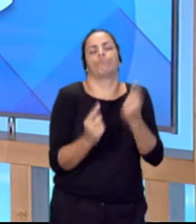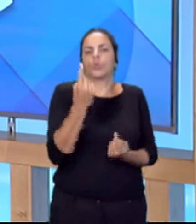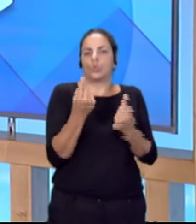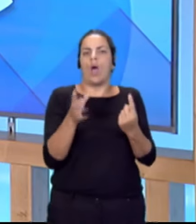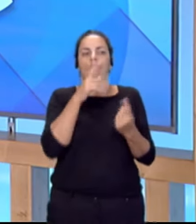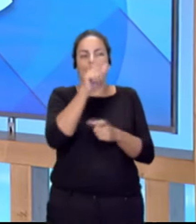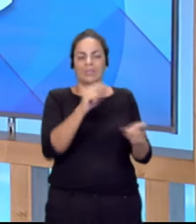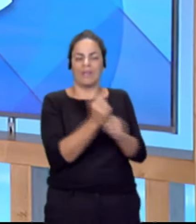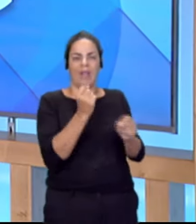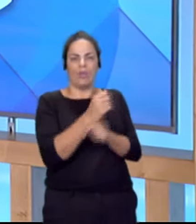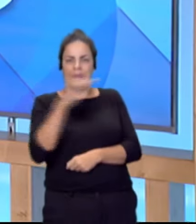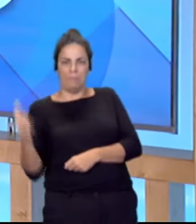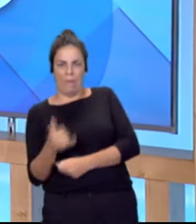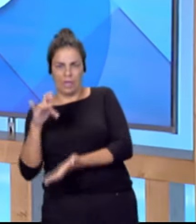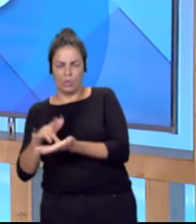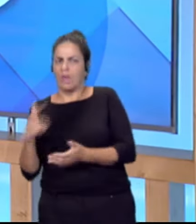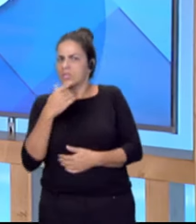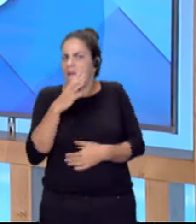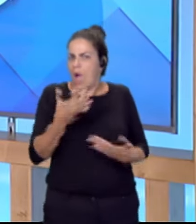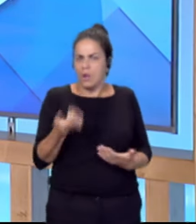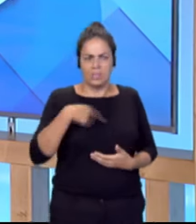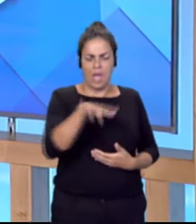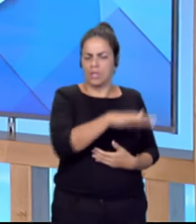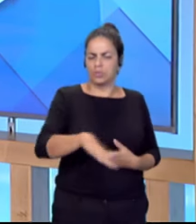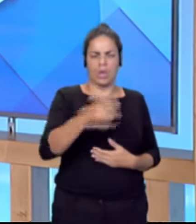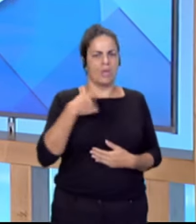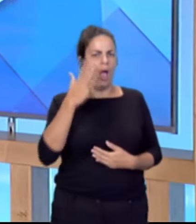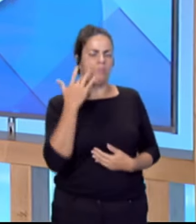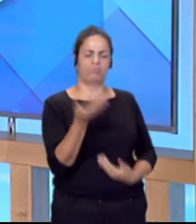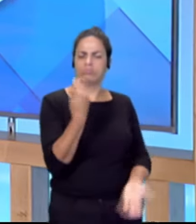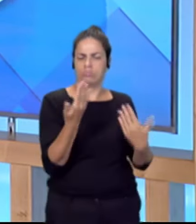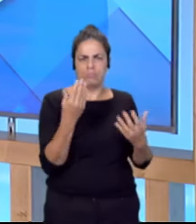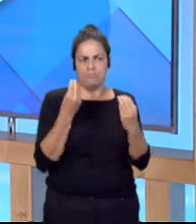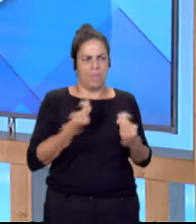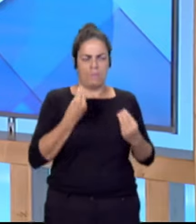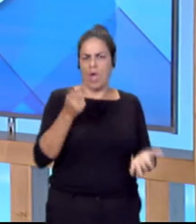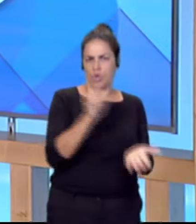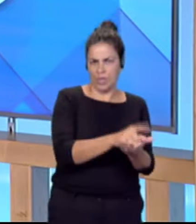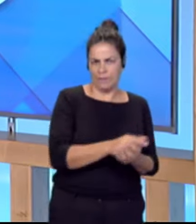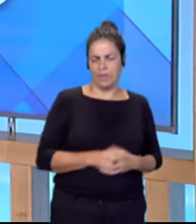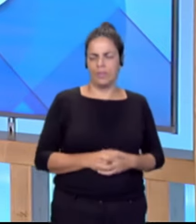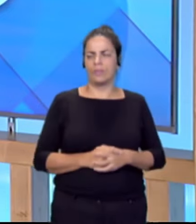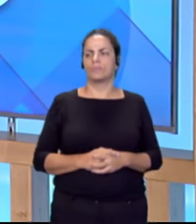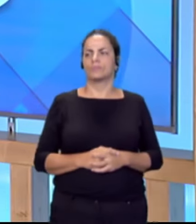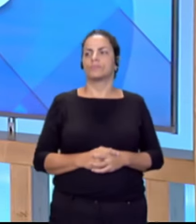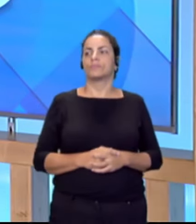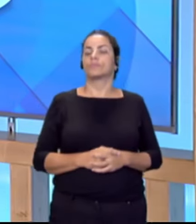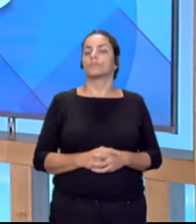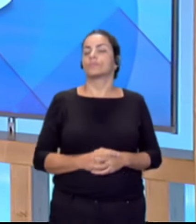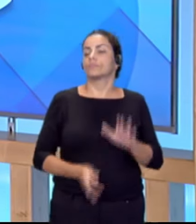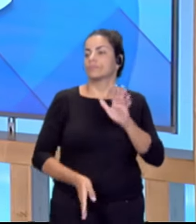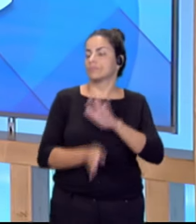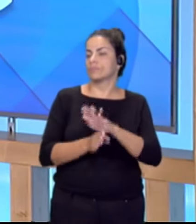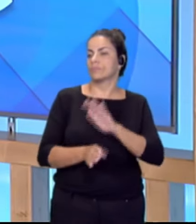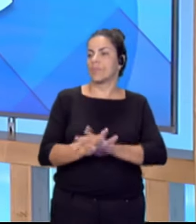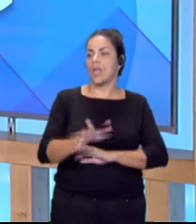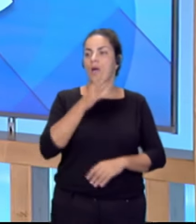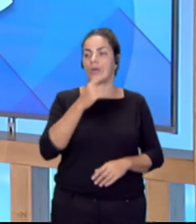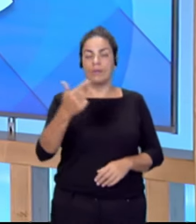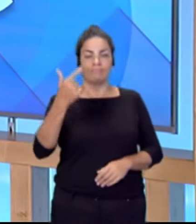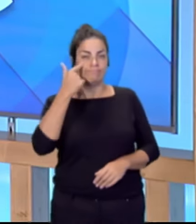que en este momento ya esa zona ha vuelto a tener esa higiene y esa limpieza. Seguimos, sí, ahora pues atentos,